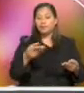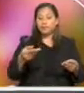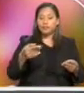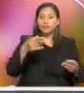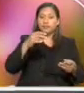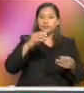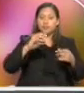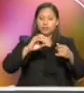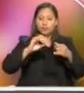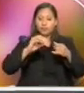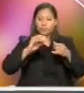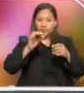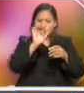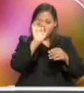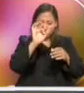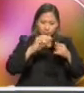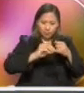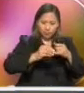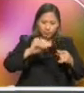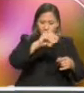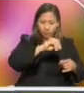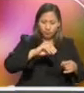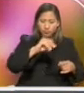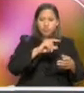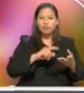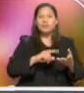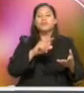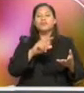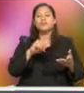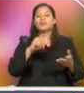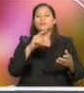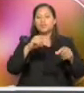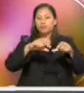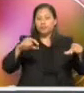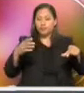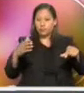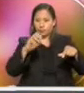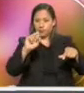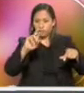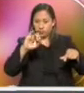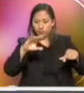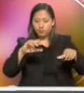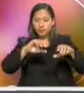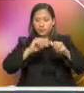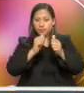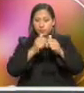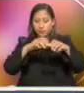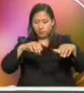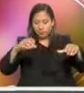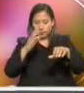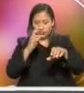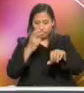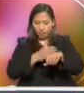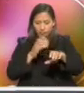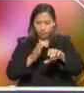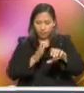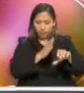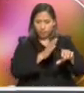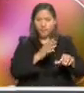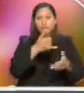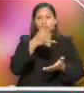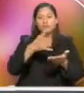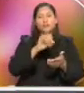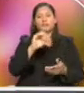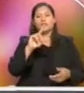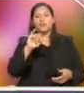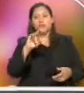cucharadita de ajonjolí tostado, 3 barras de surimi deshebrado, una baguette cortada en rebanadas y finalmente una cucharada de